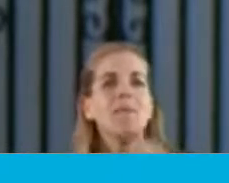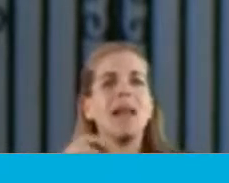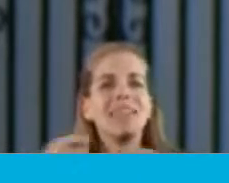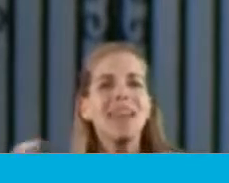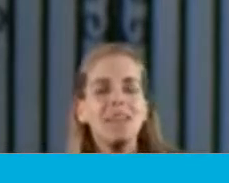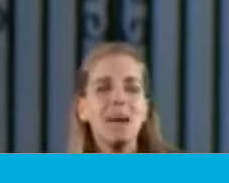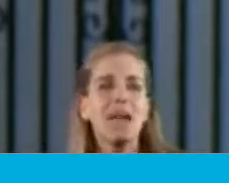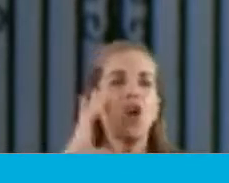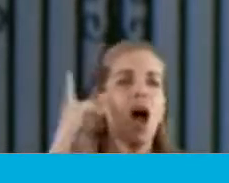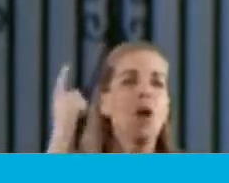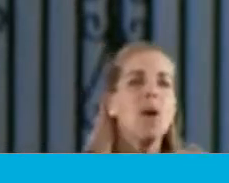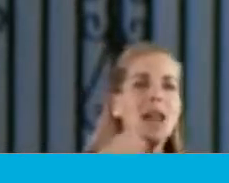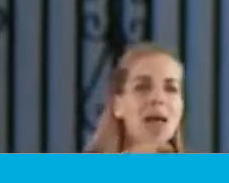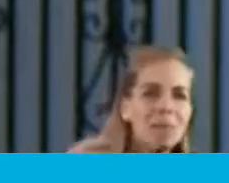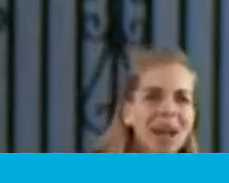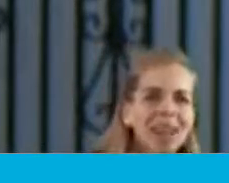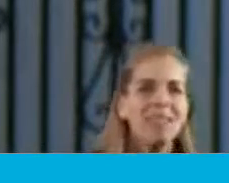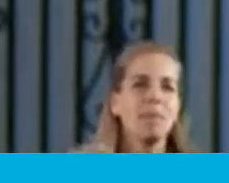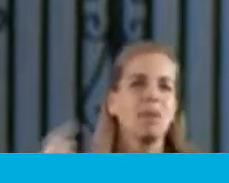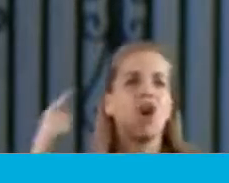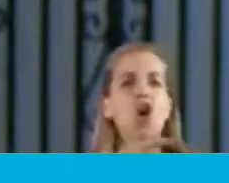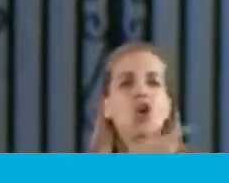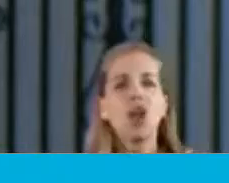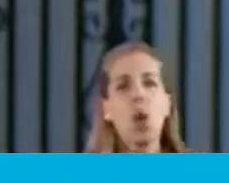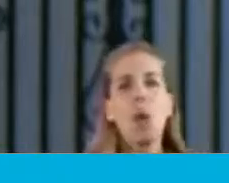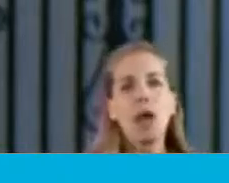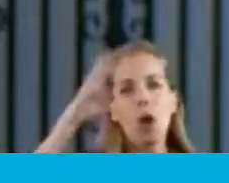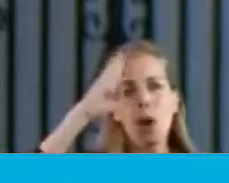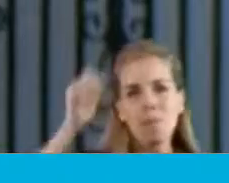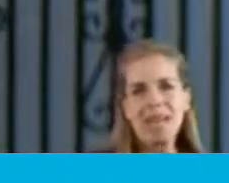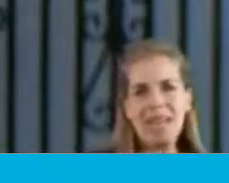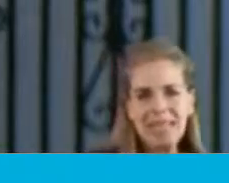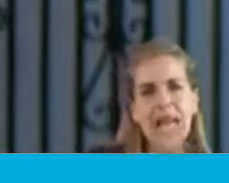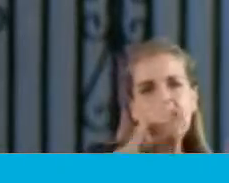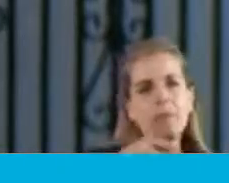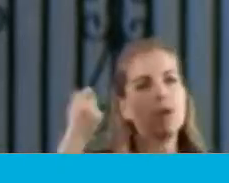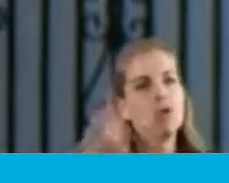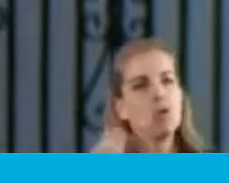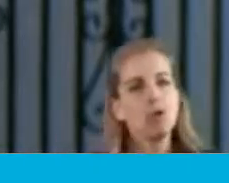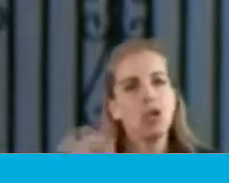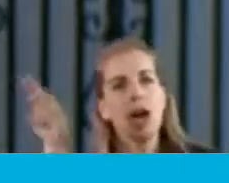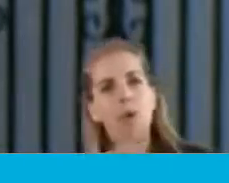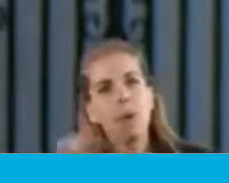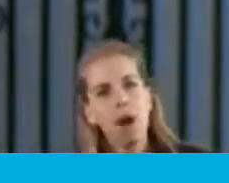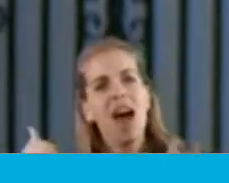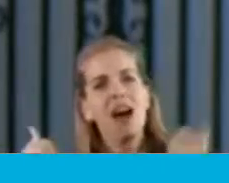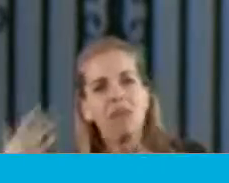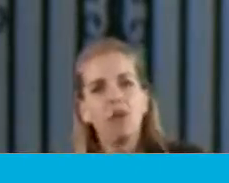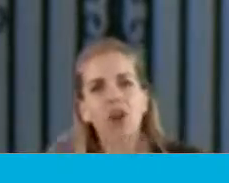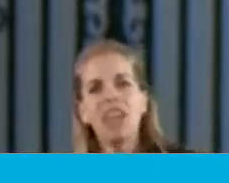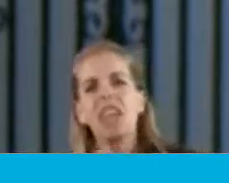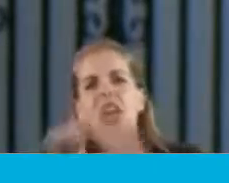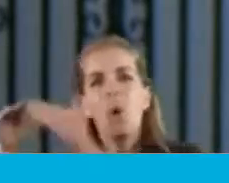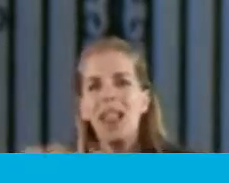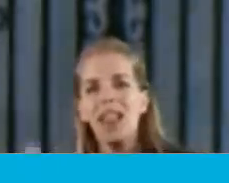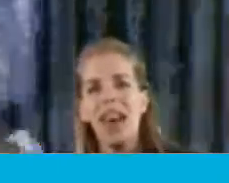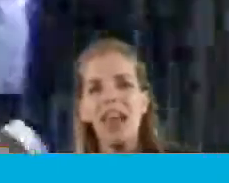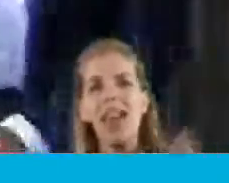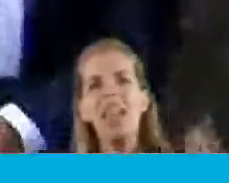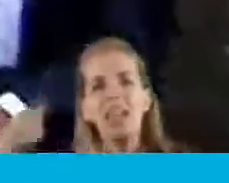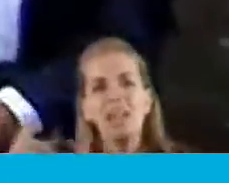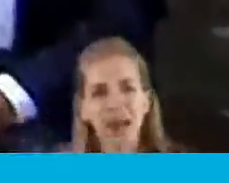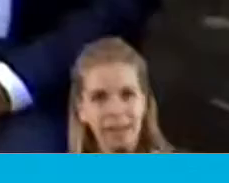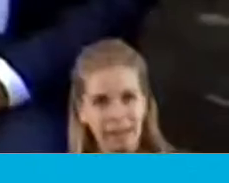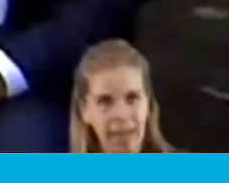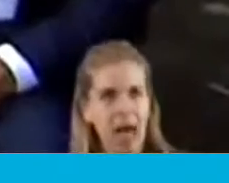dictadura, y las de las mujeres, por la igualdad y la diversidad. Venimos de distintas biografías, pero nos